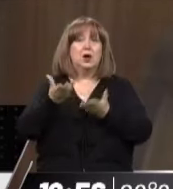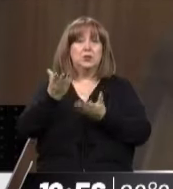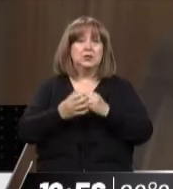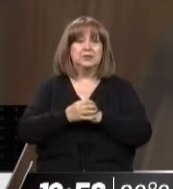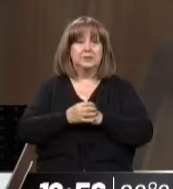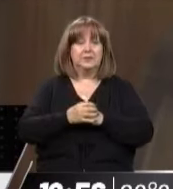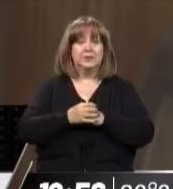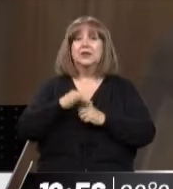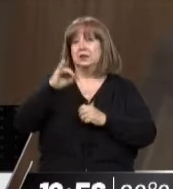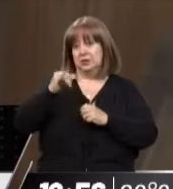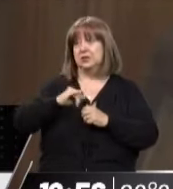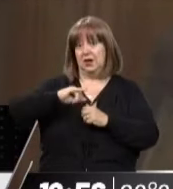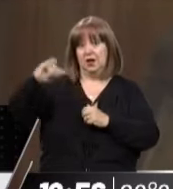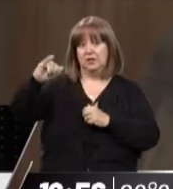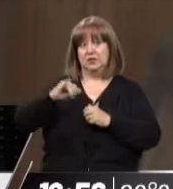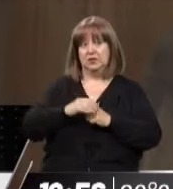Sí